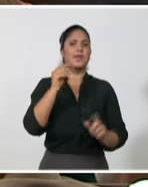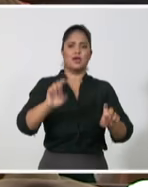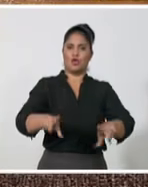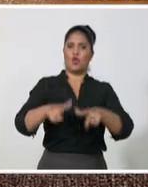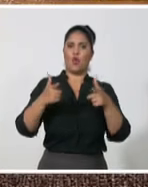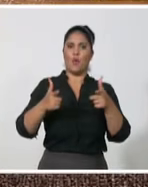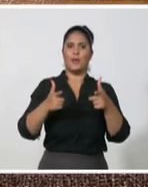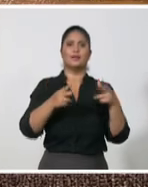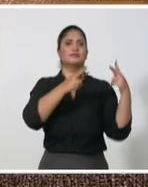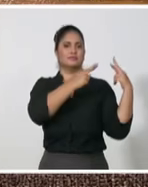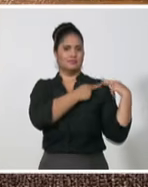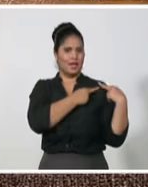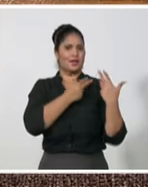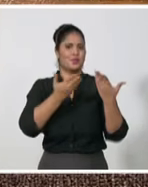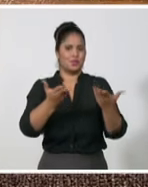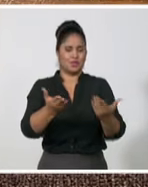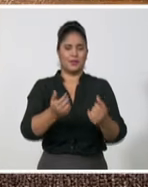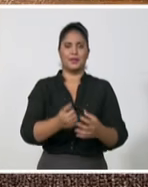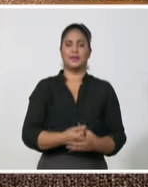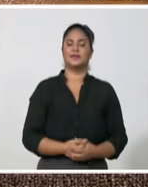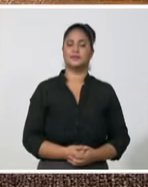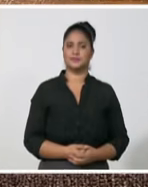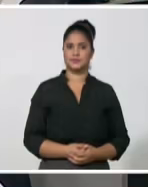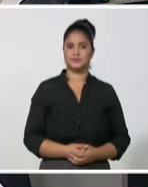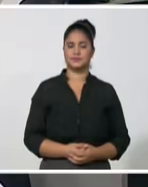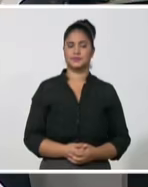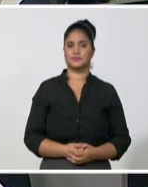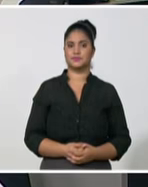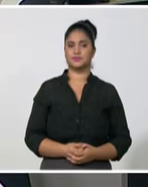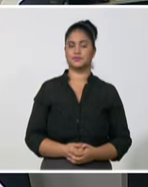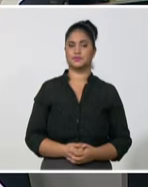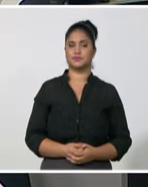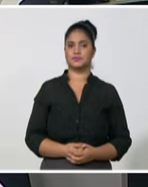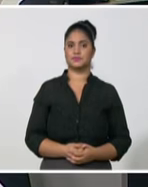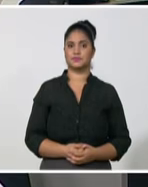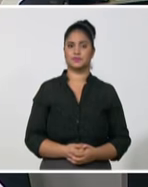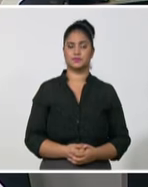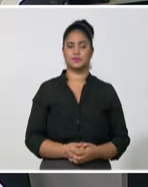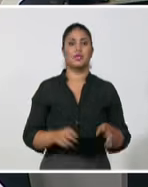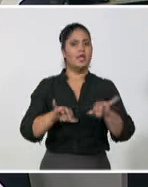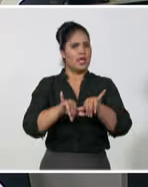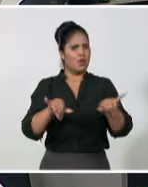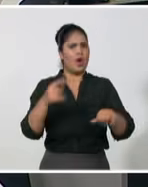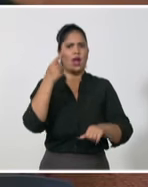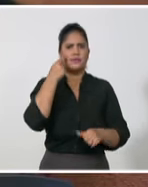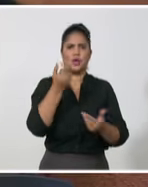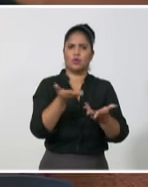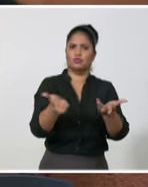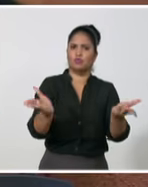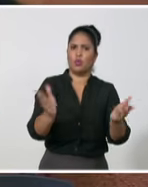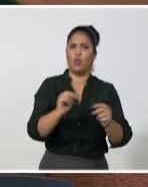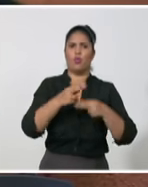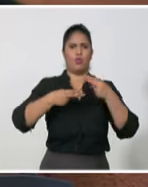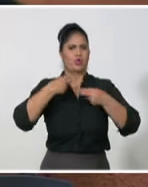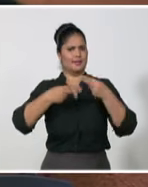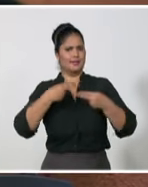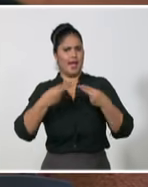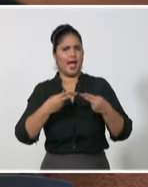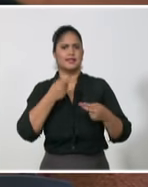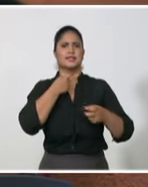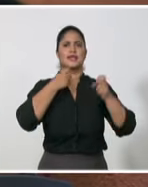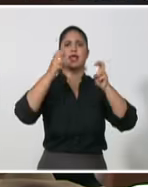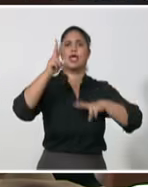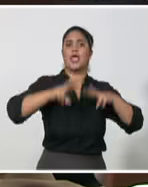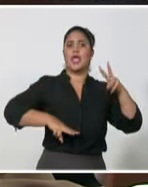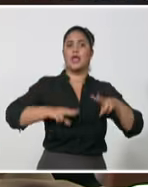ampliar la participación de los colectivos laborales y el control popular sobre la gestión de los cuadros evaluar el cumplimiento de las exigencias éticas y